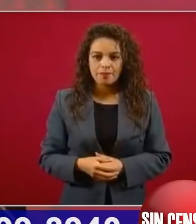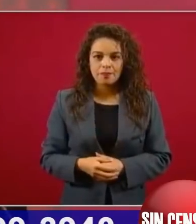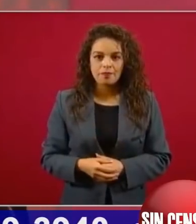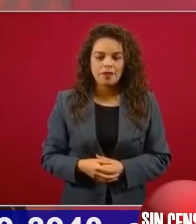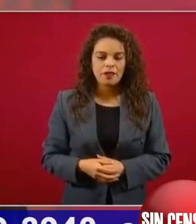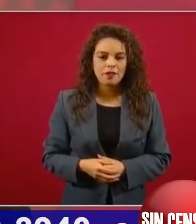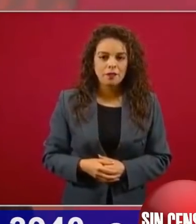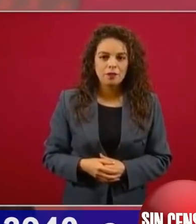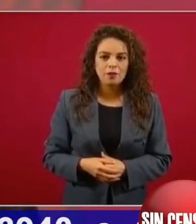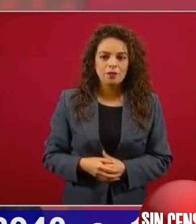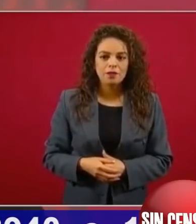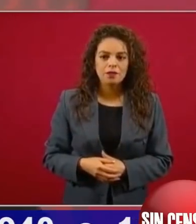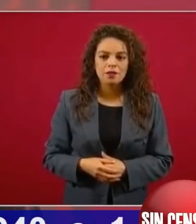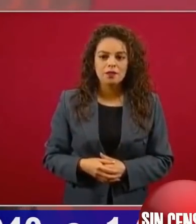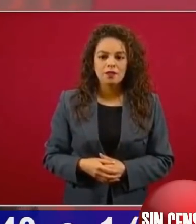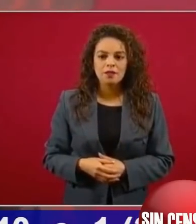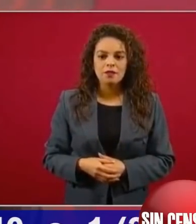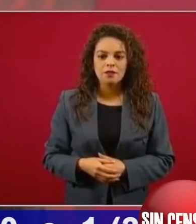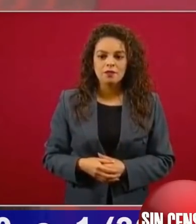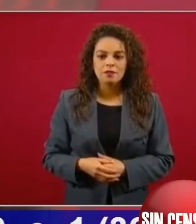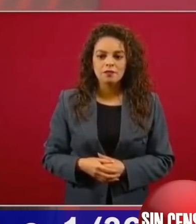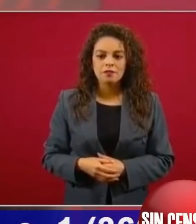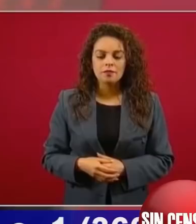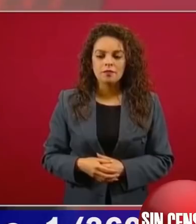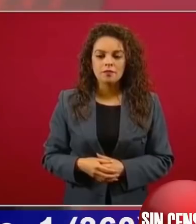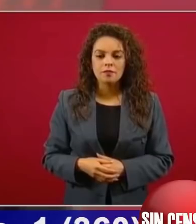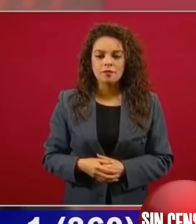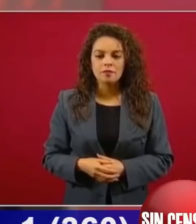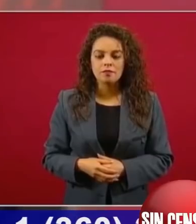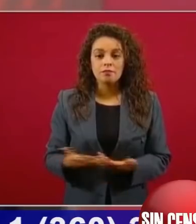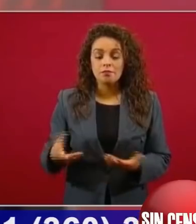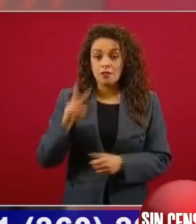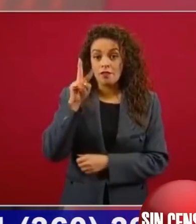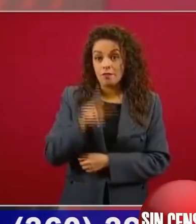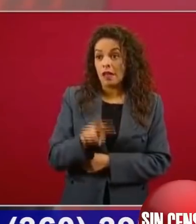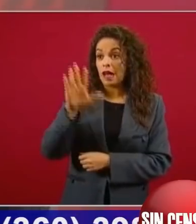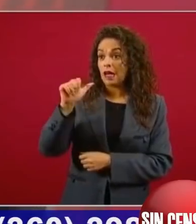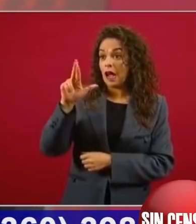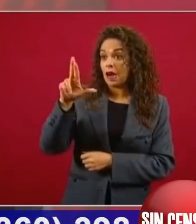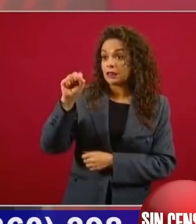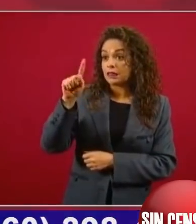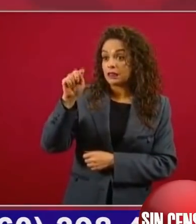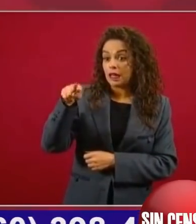atención porque era como una eminencia política. Carstens